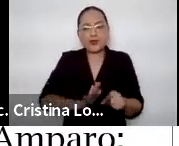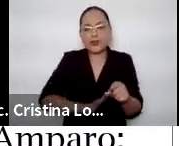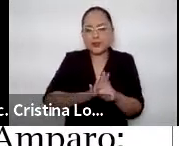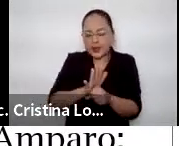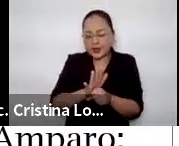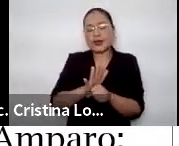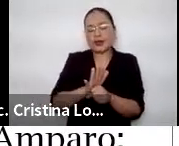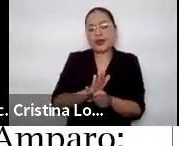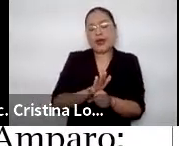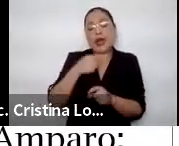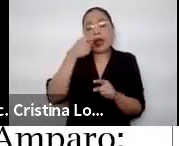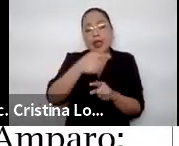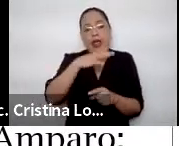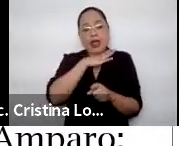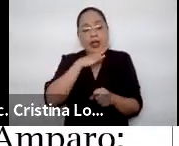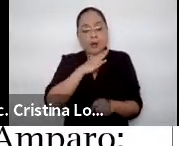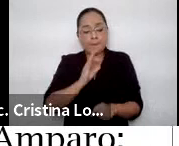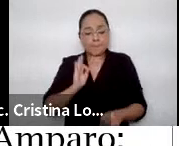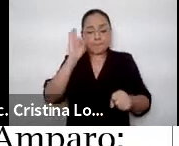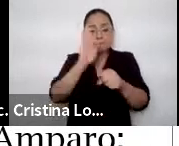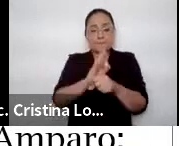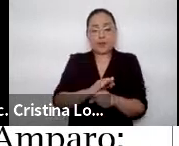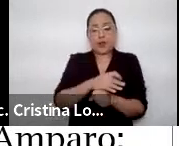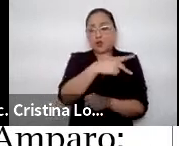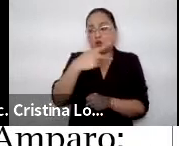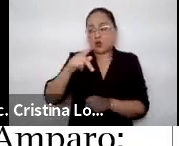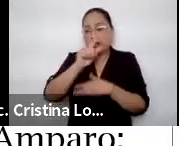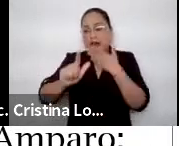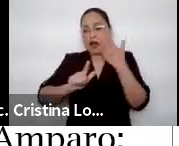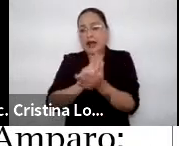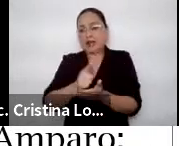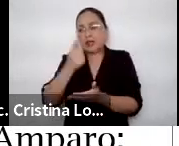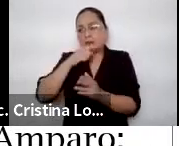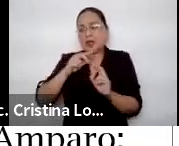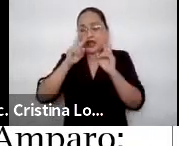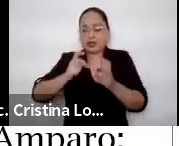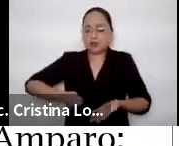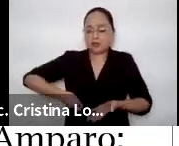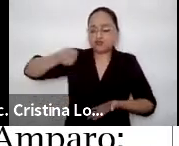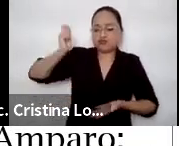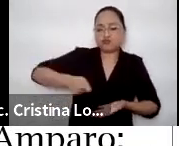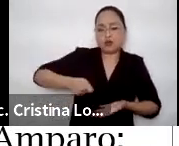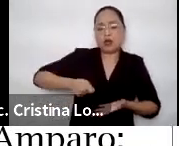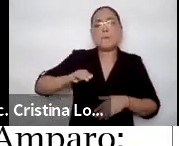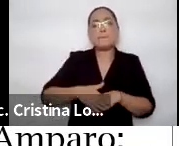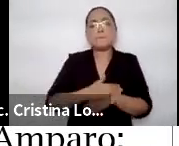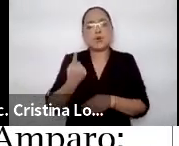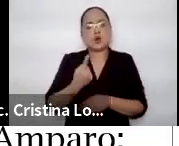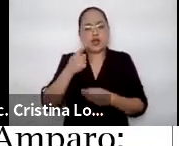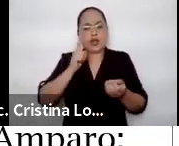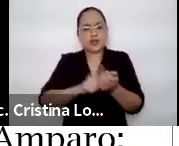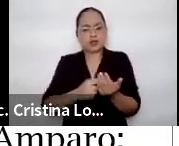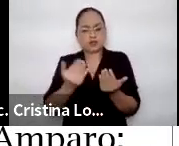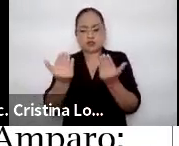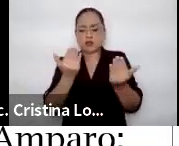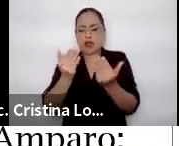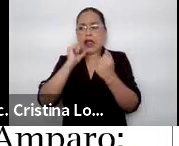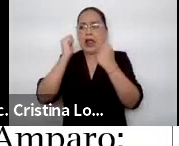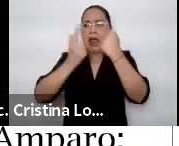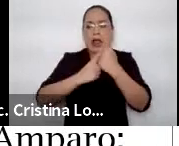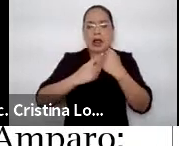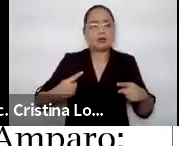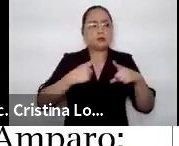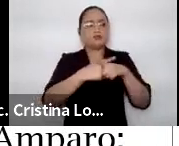finalidad salvaguardar la seguridad jurídica en la impartición de justicia, al dilucidar los criterios discrepantes